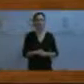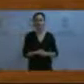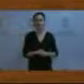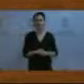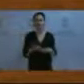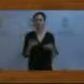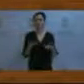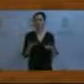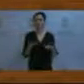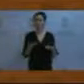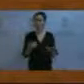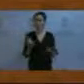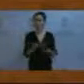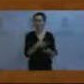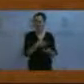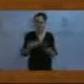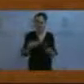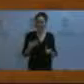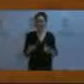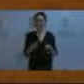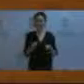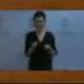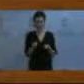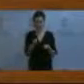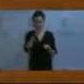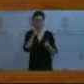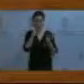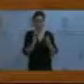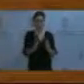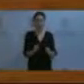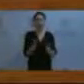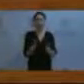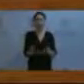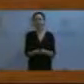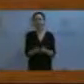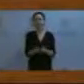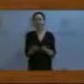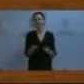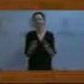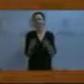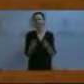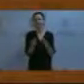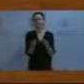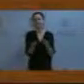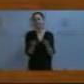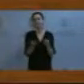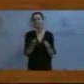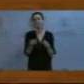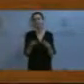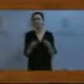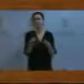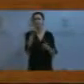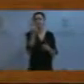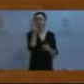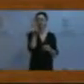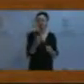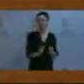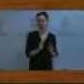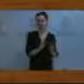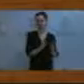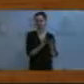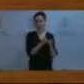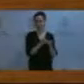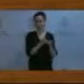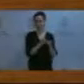es verdad que pretendíamos una regulación, la formulamos muy escuetamente porque queríamos, bueno, dejar un cierto margen a los colegios profesionales y